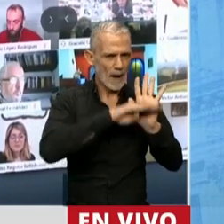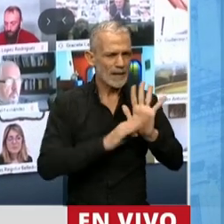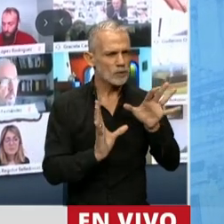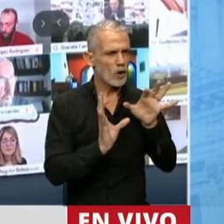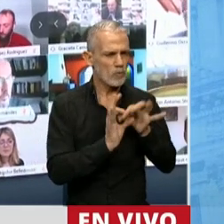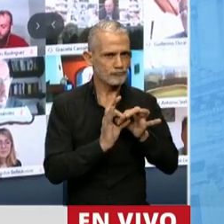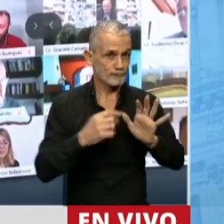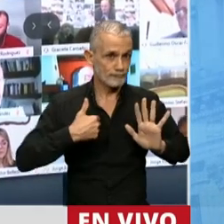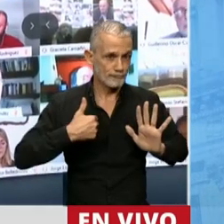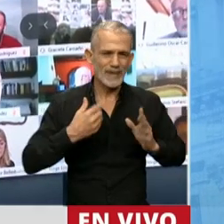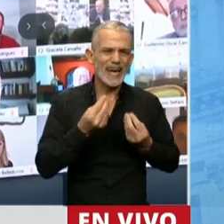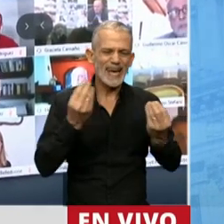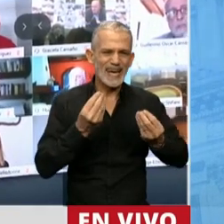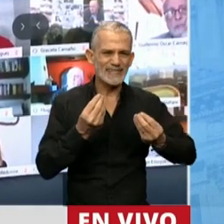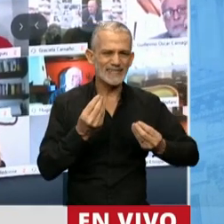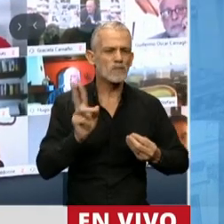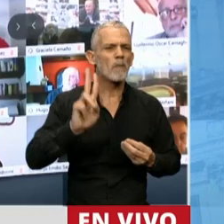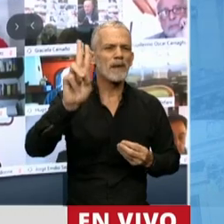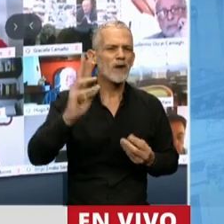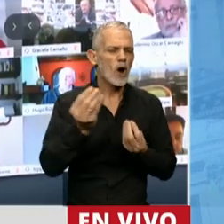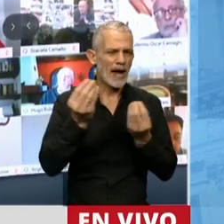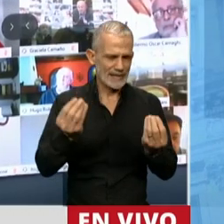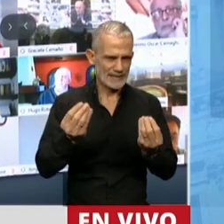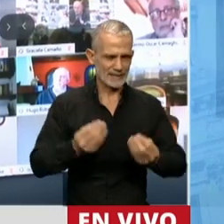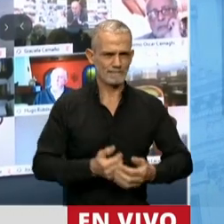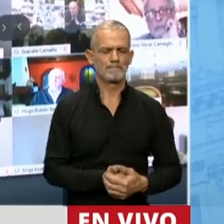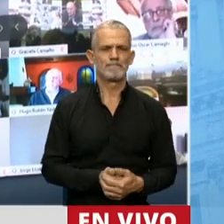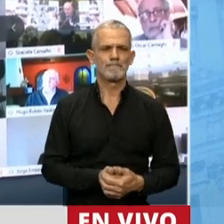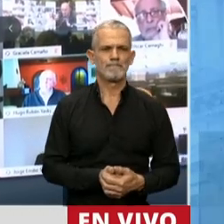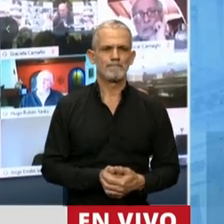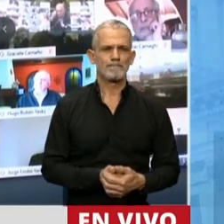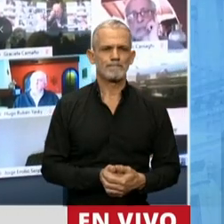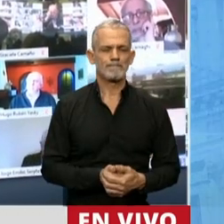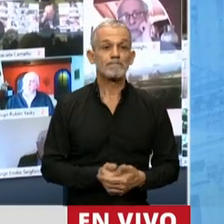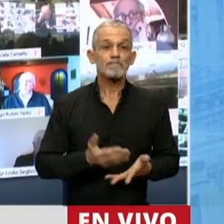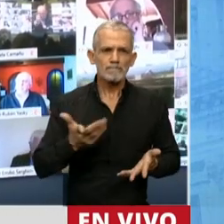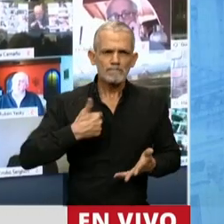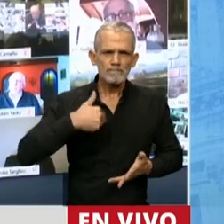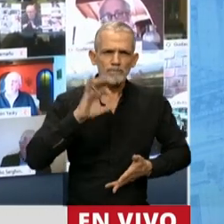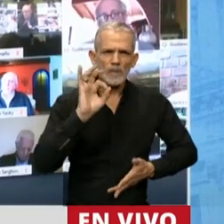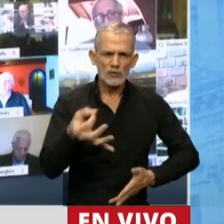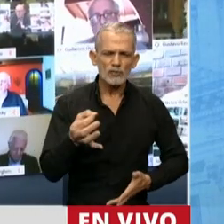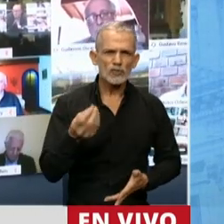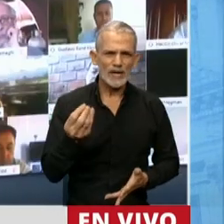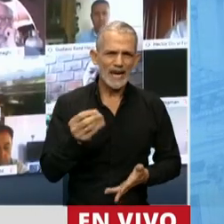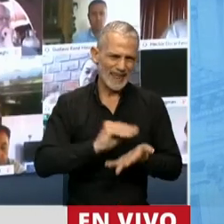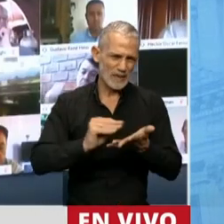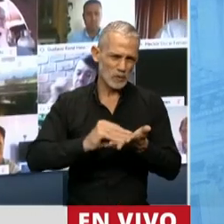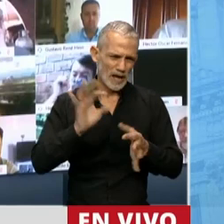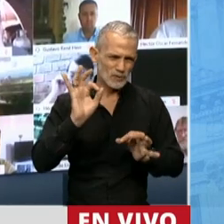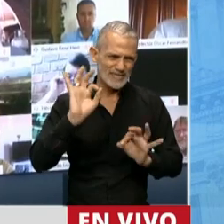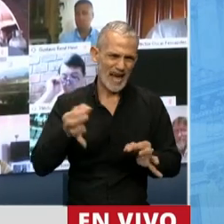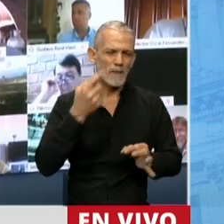reglamento que define qué es una cuestión de privilegio. Yo sé que los diputados lo conocen, pero voy a leer